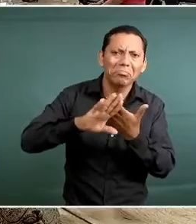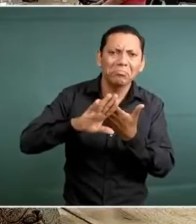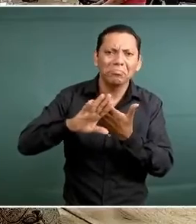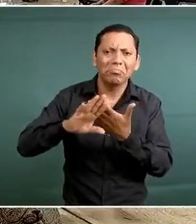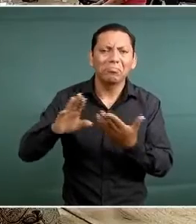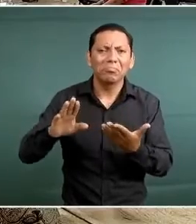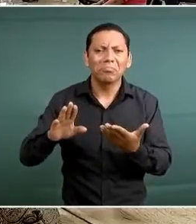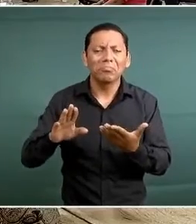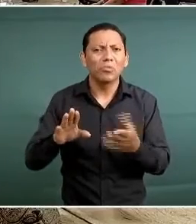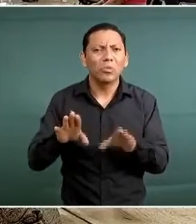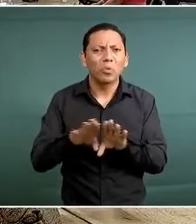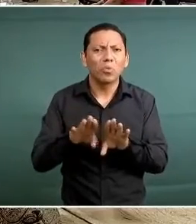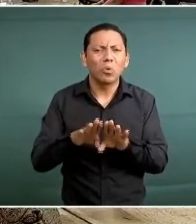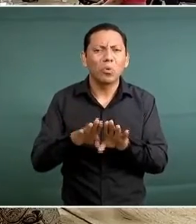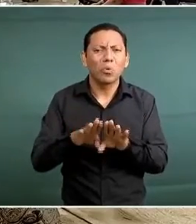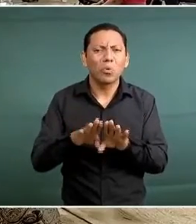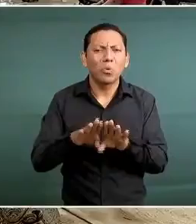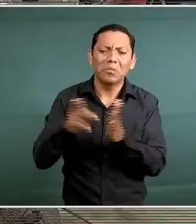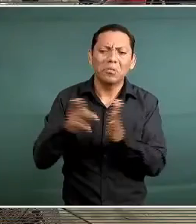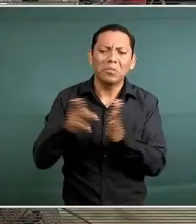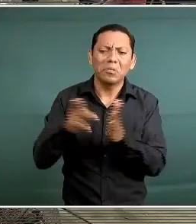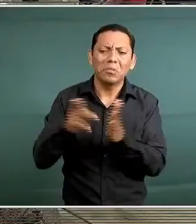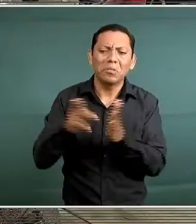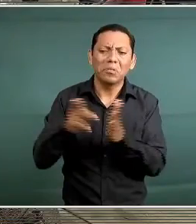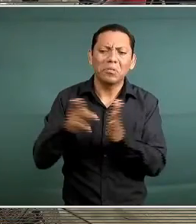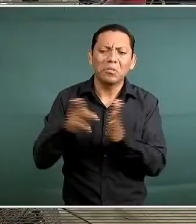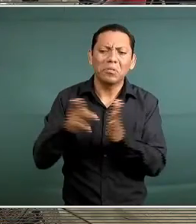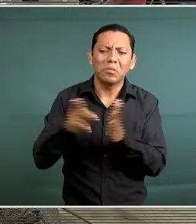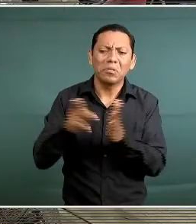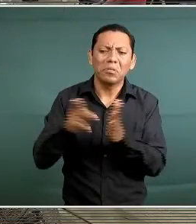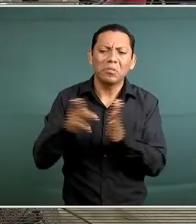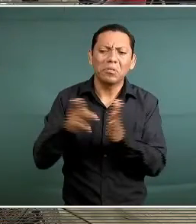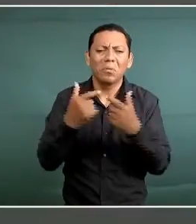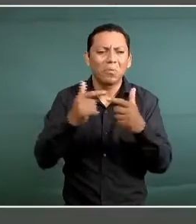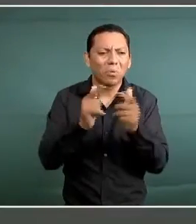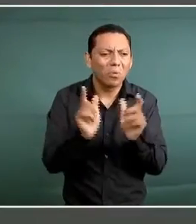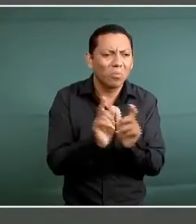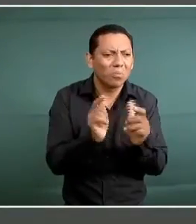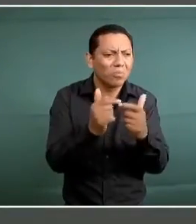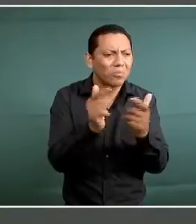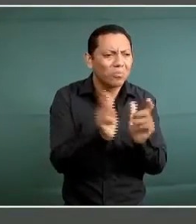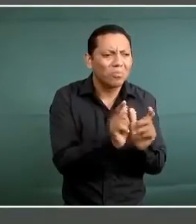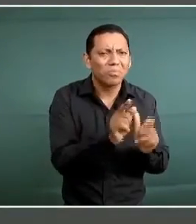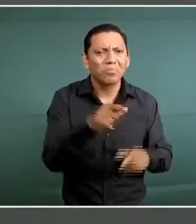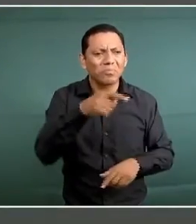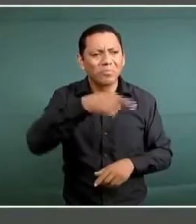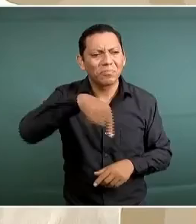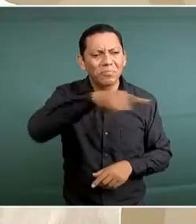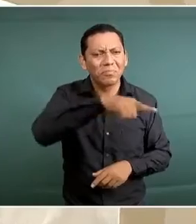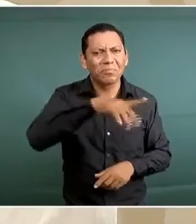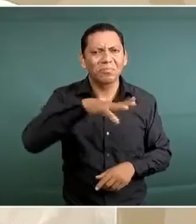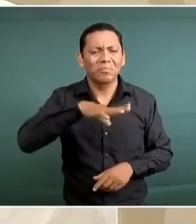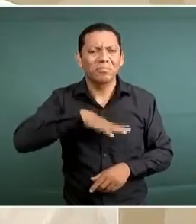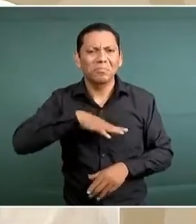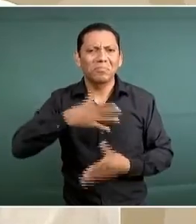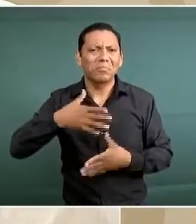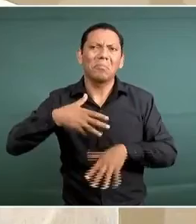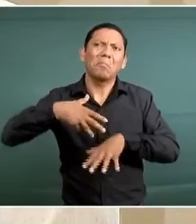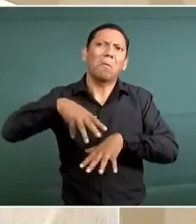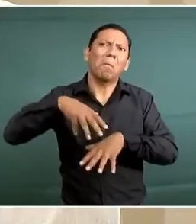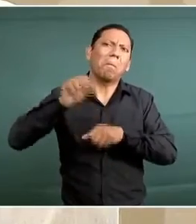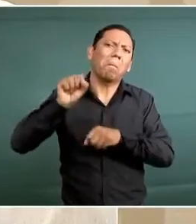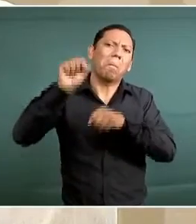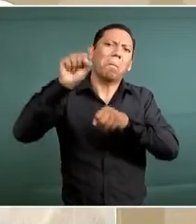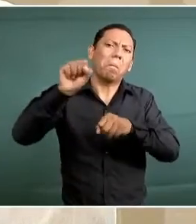como la de reforma como la de los grupos que salen a manifestarse